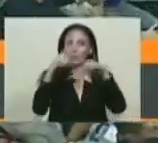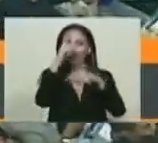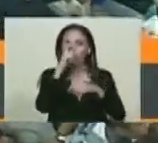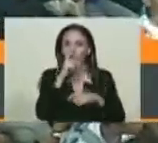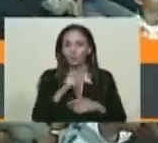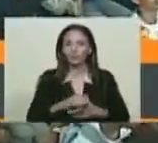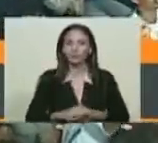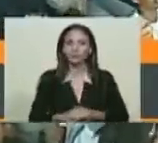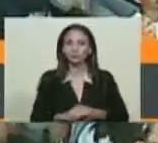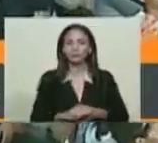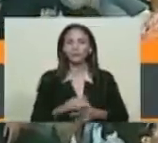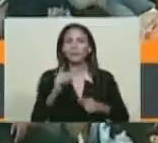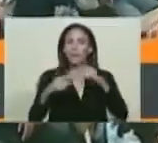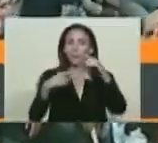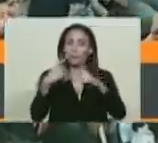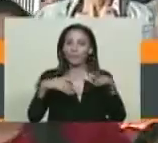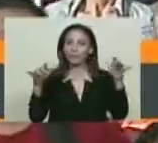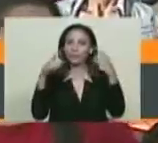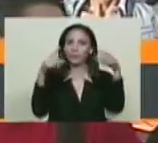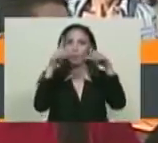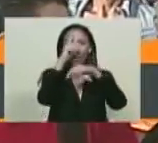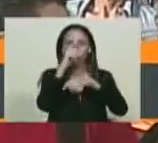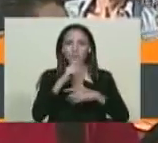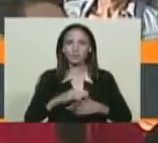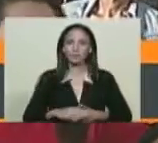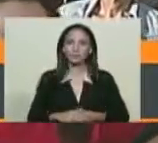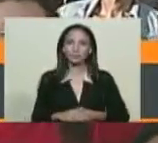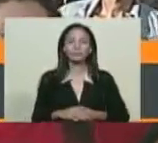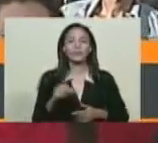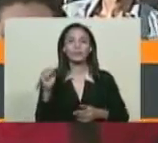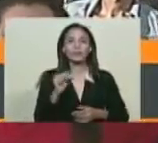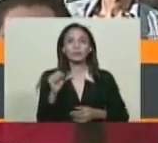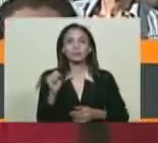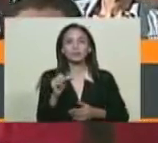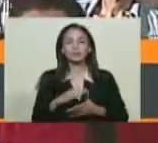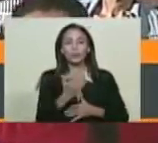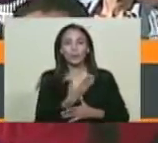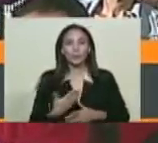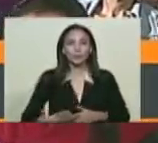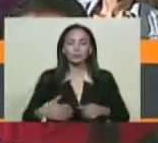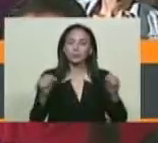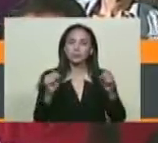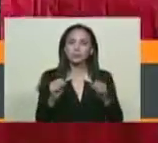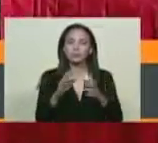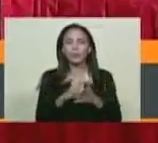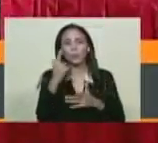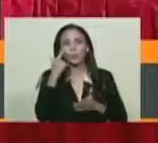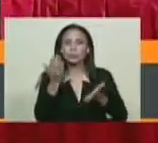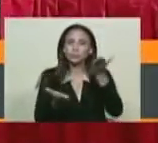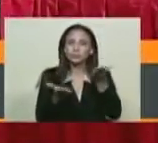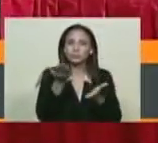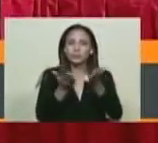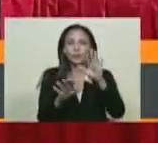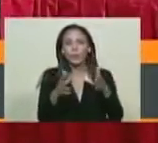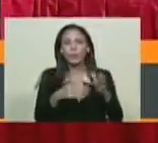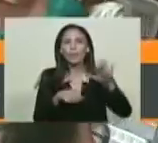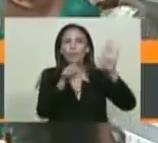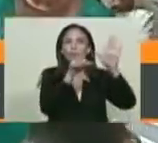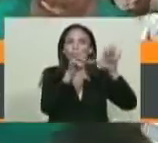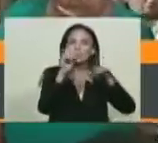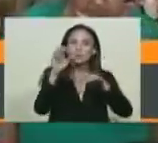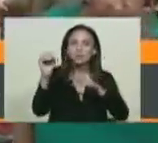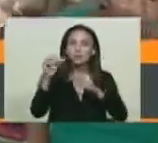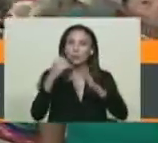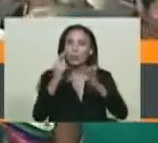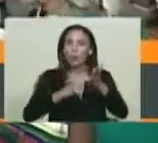Cuota inicial del cumpleaños. Sí, presidente, bueno, hacíamos un balance. 600.000 jóvenes inscritos en el